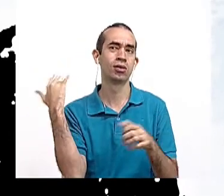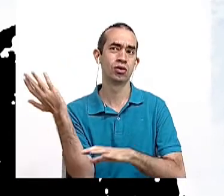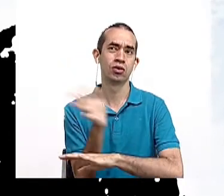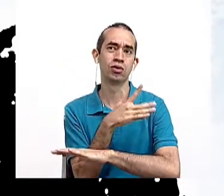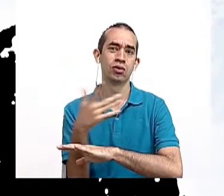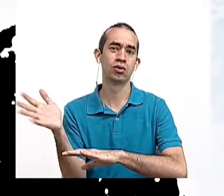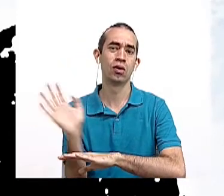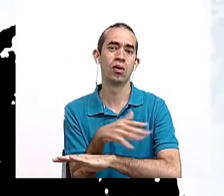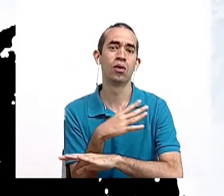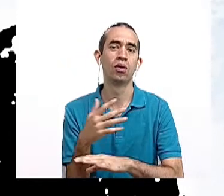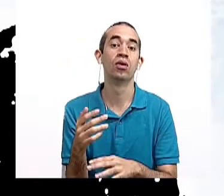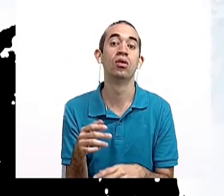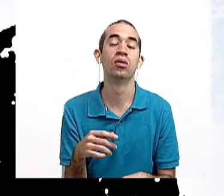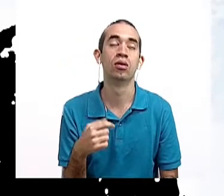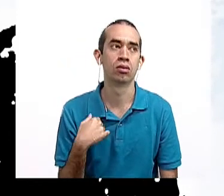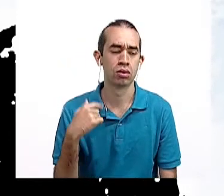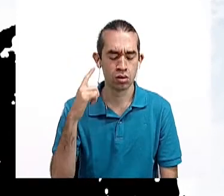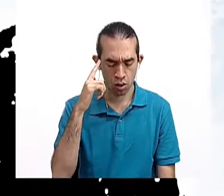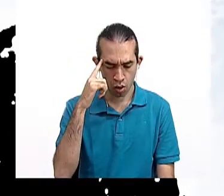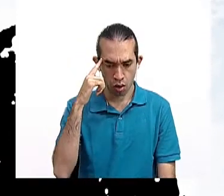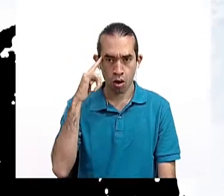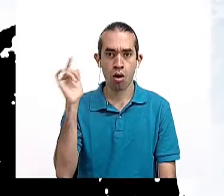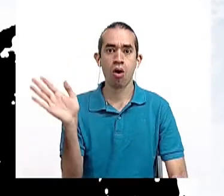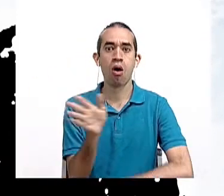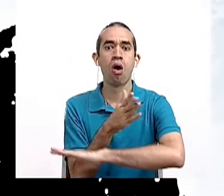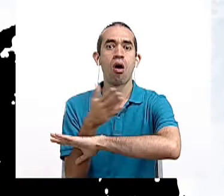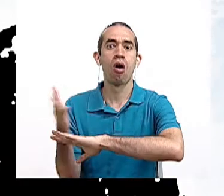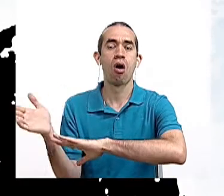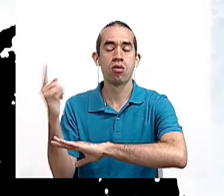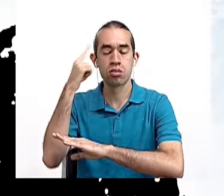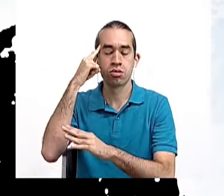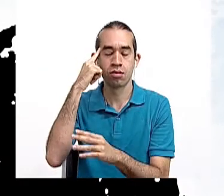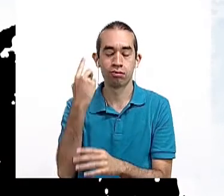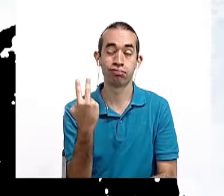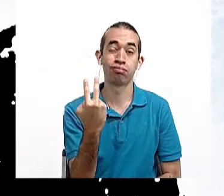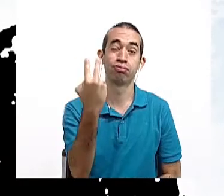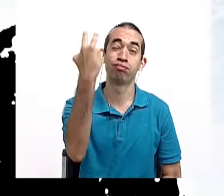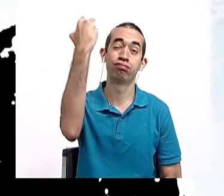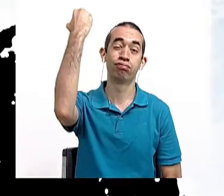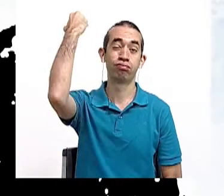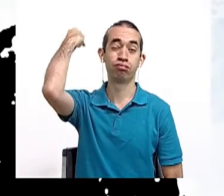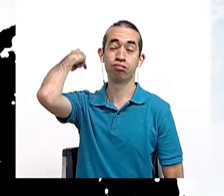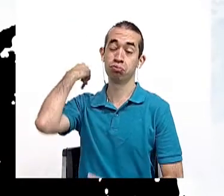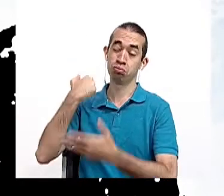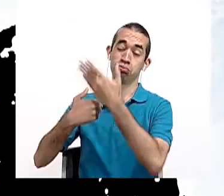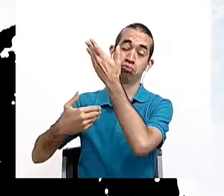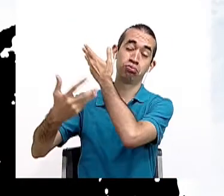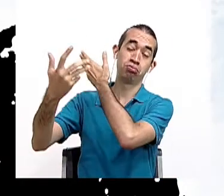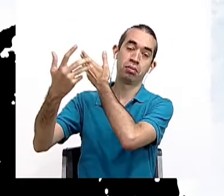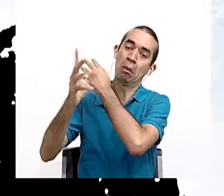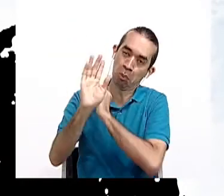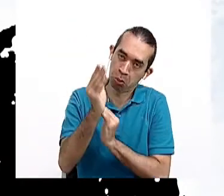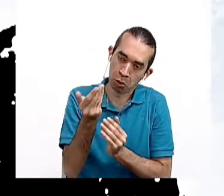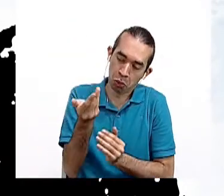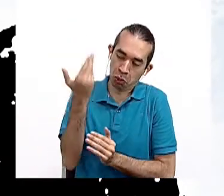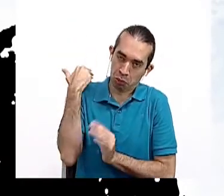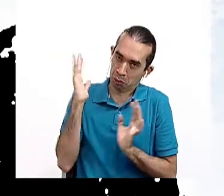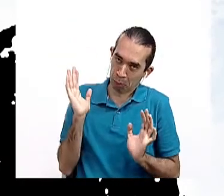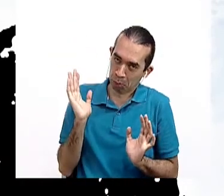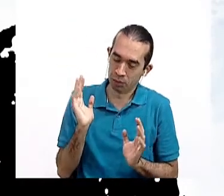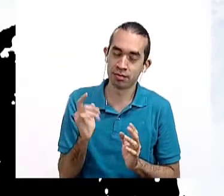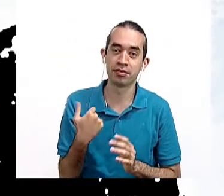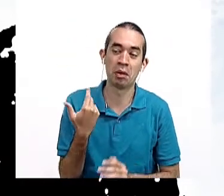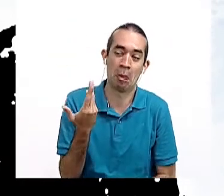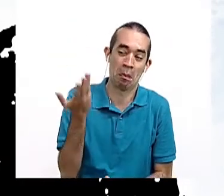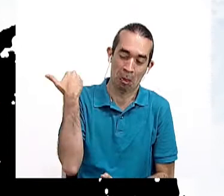Uy, chiquillos, y cuando yo escuché esa canción yo me acordé, yo me transporté a aquellos años, bueno, no tantos, hace